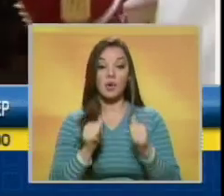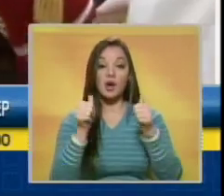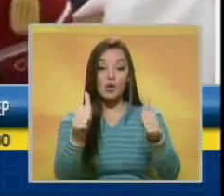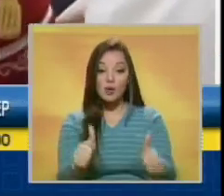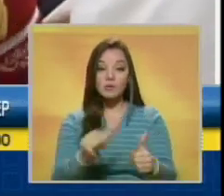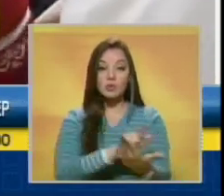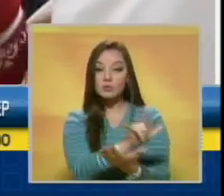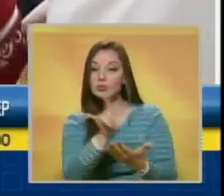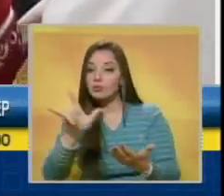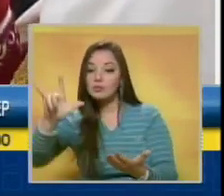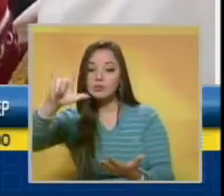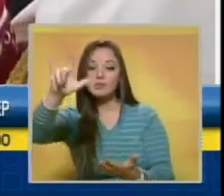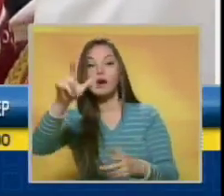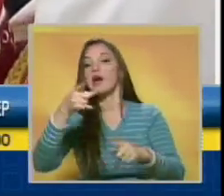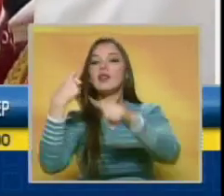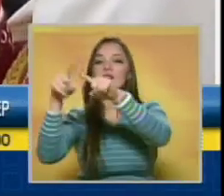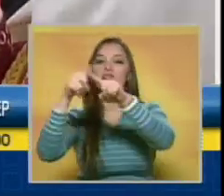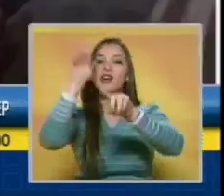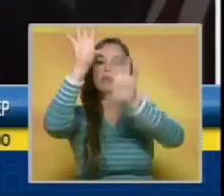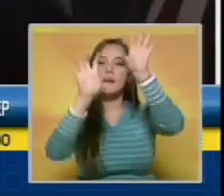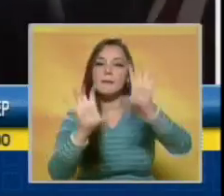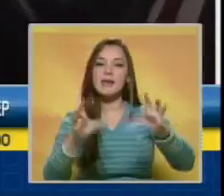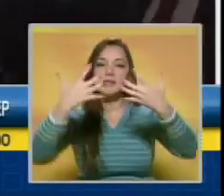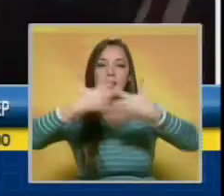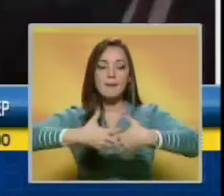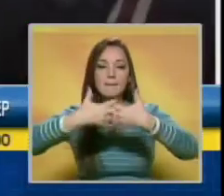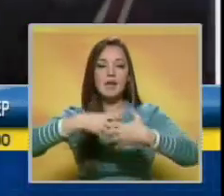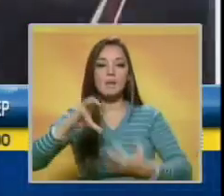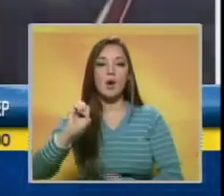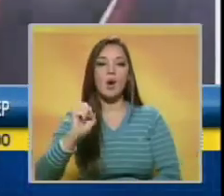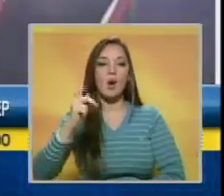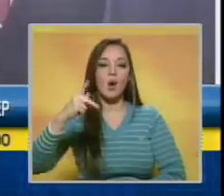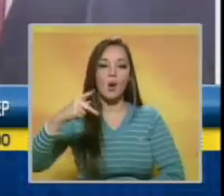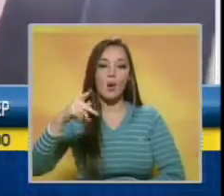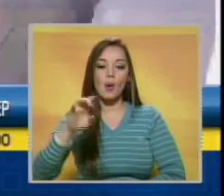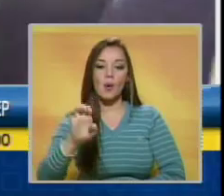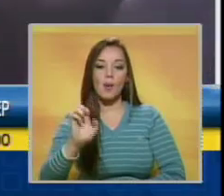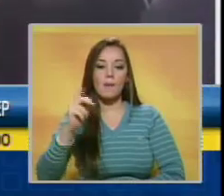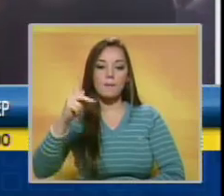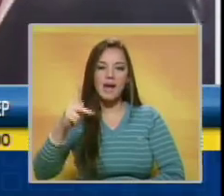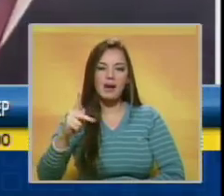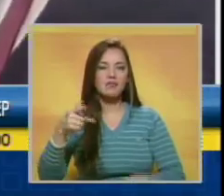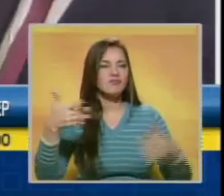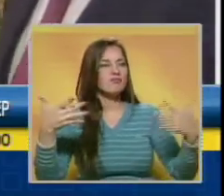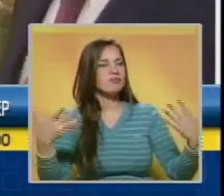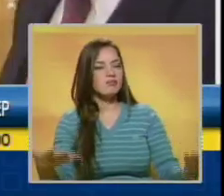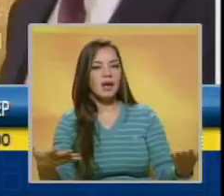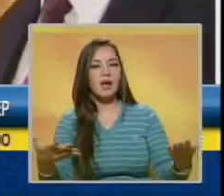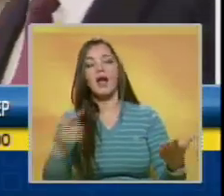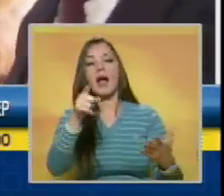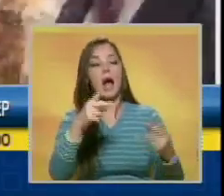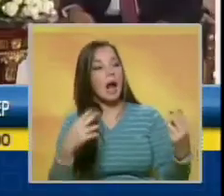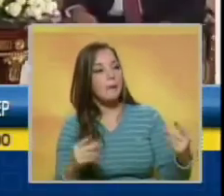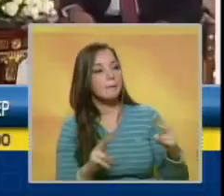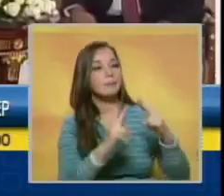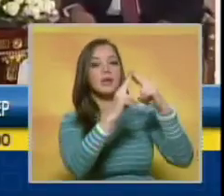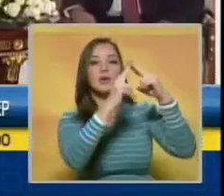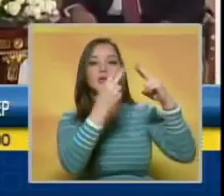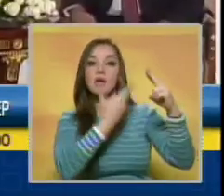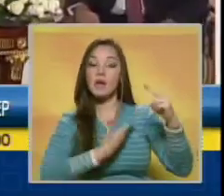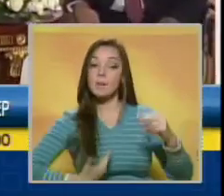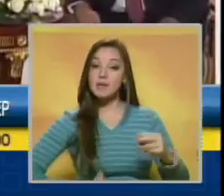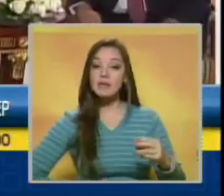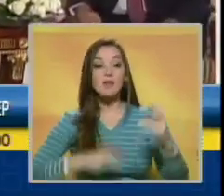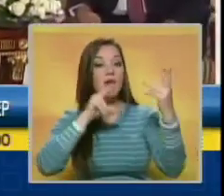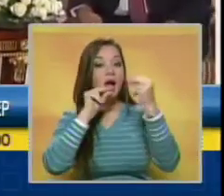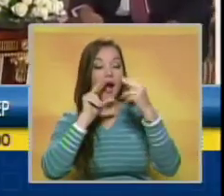miembros de la OPEP. El espíritu de cada una de las visitas es sostener encuentros con las autoridades y primeros mandatarios de las naciones